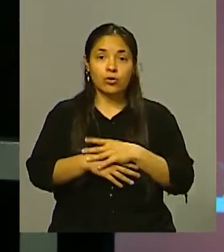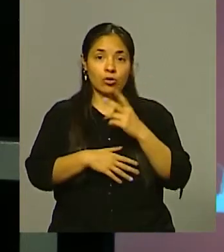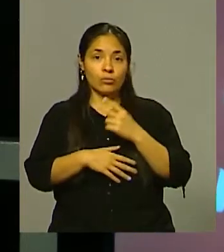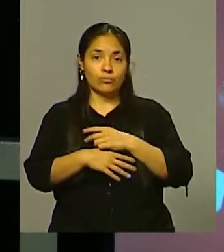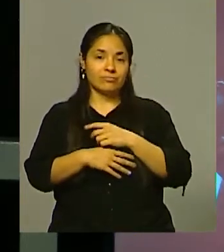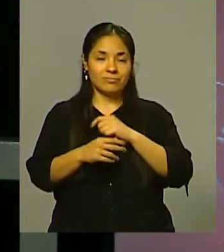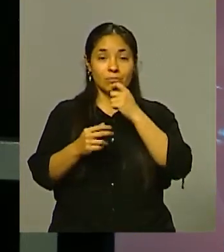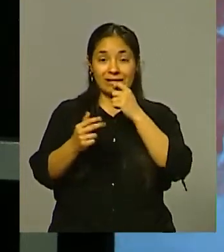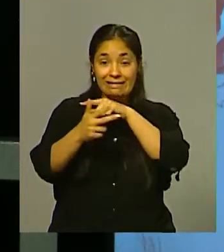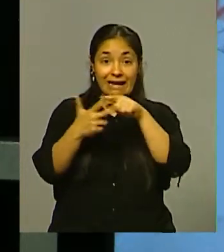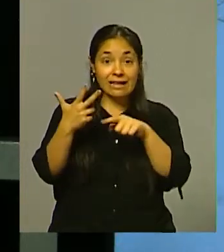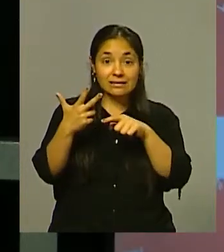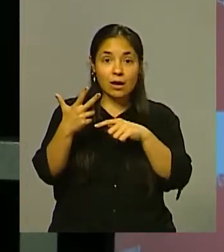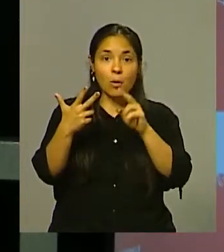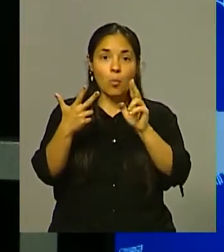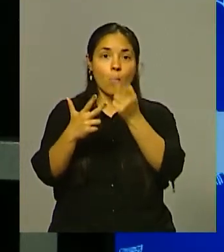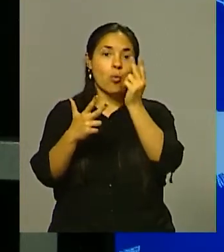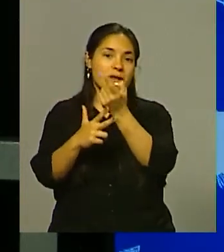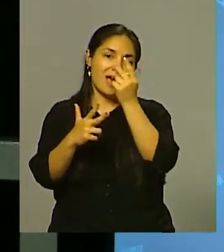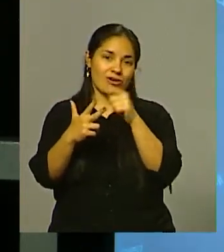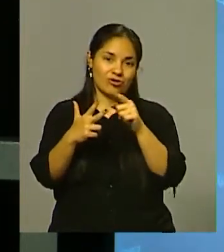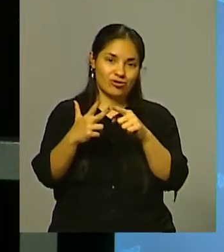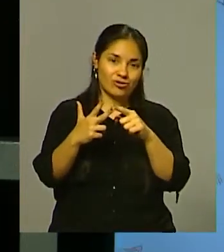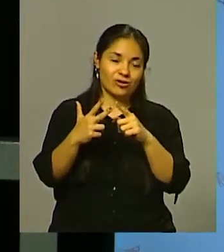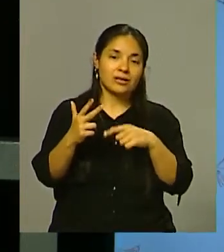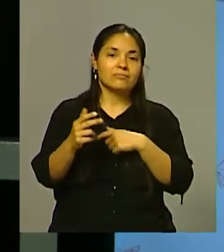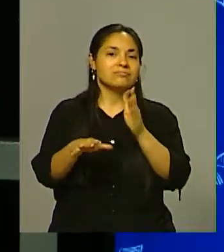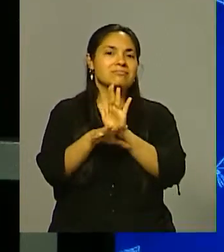cada 3. Wow. Es decir, un